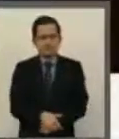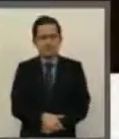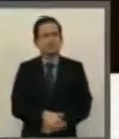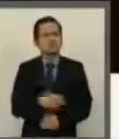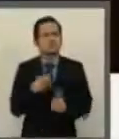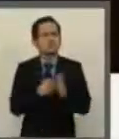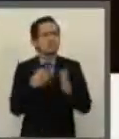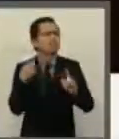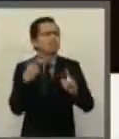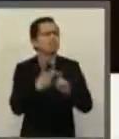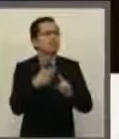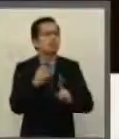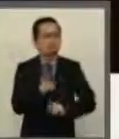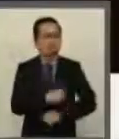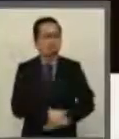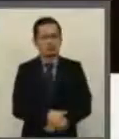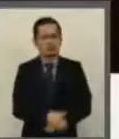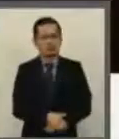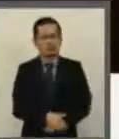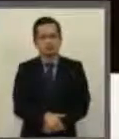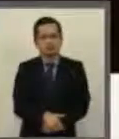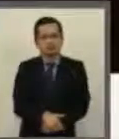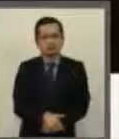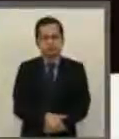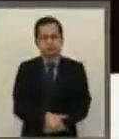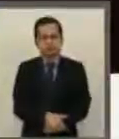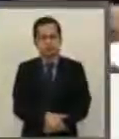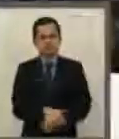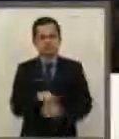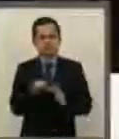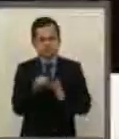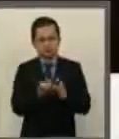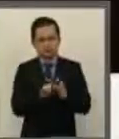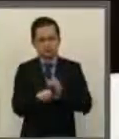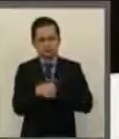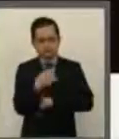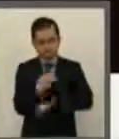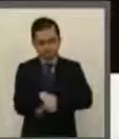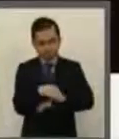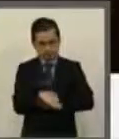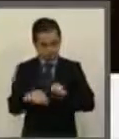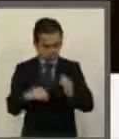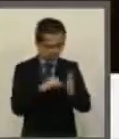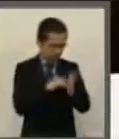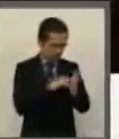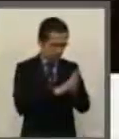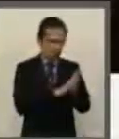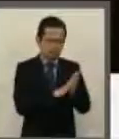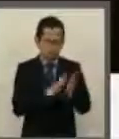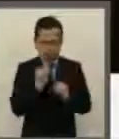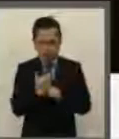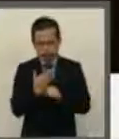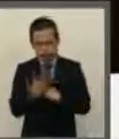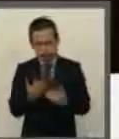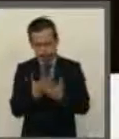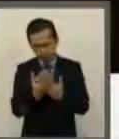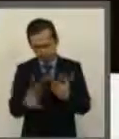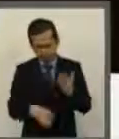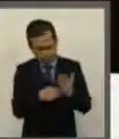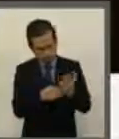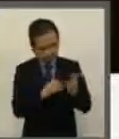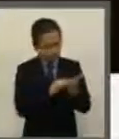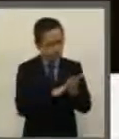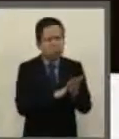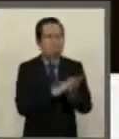lo siguiente. El artículo transitorio que se propone adicionar señala